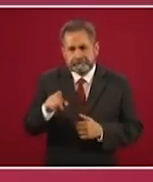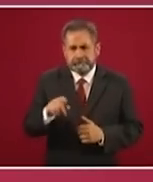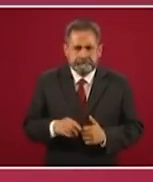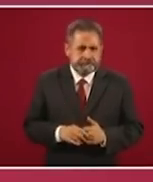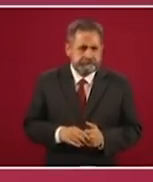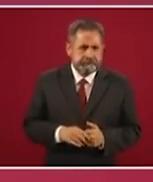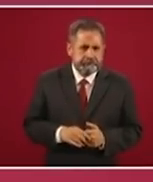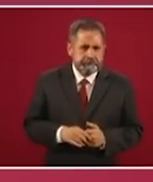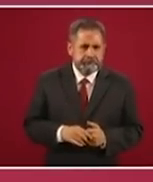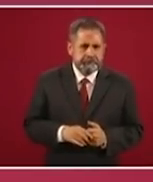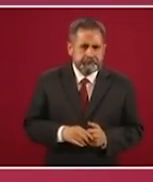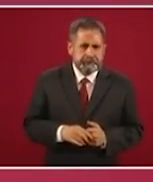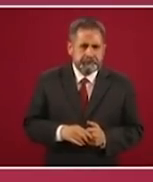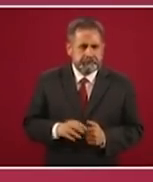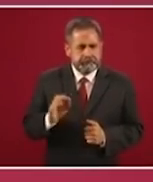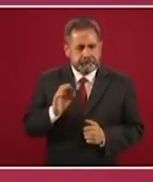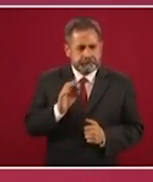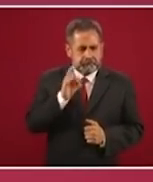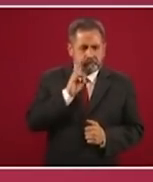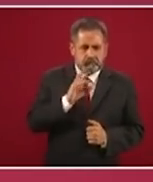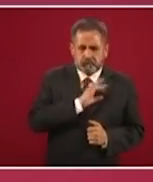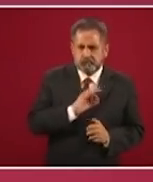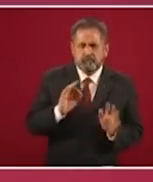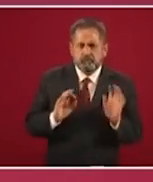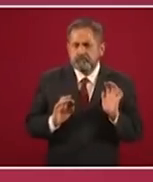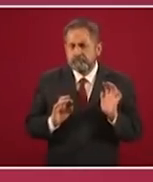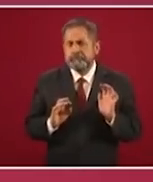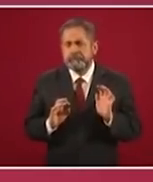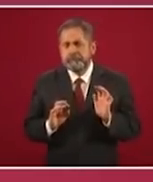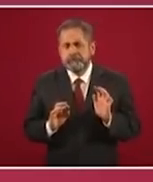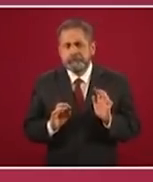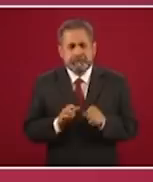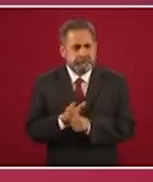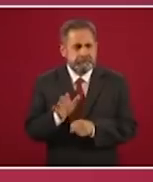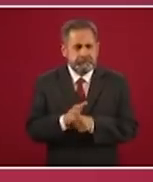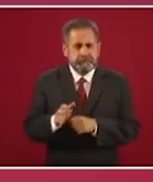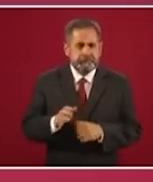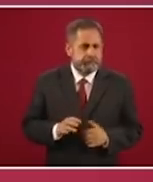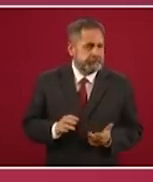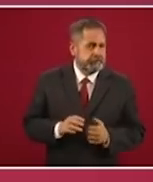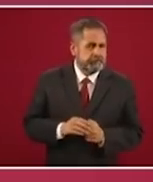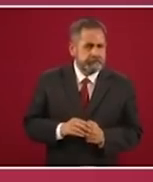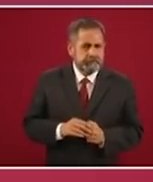podríamos enfrentar problemas si